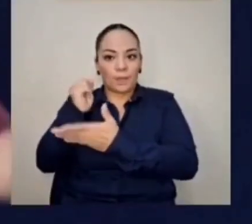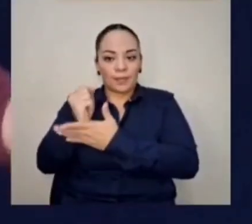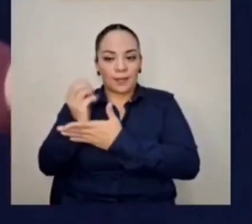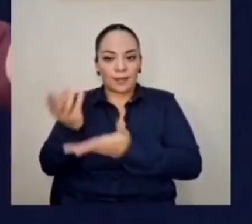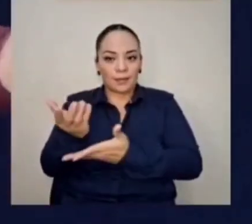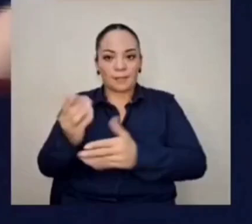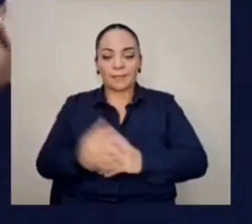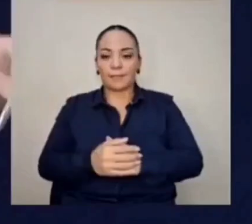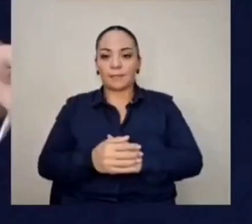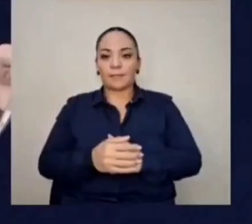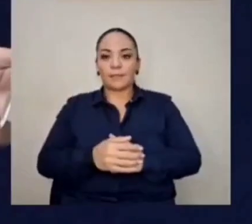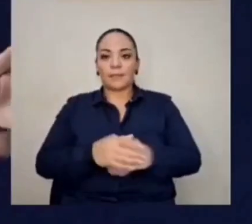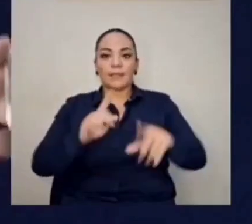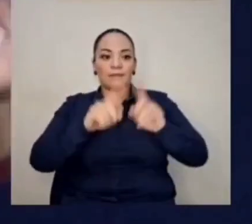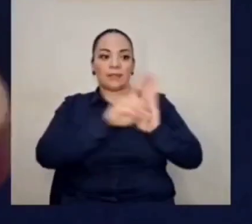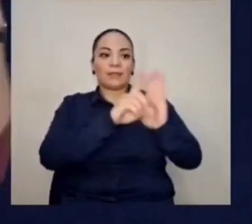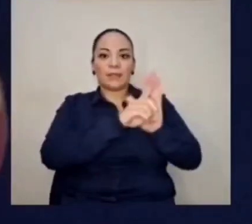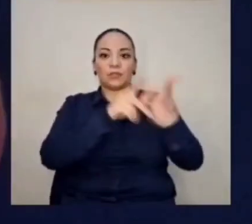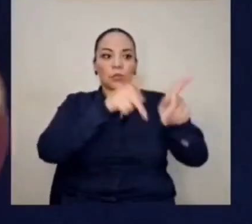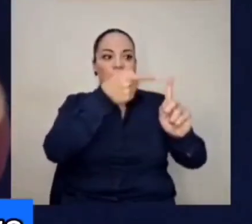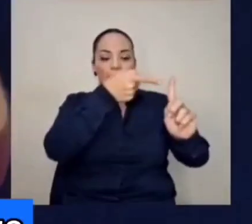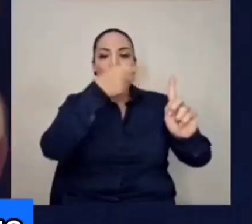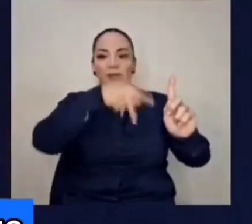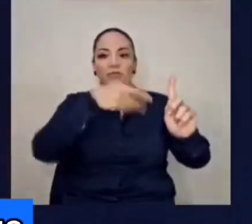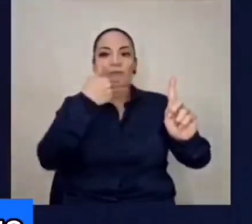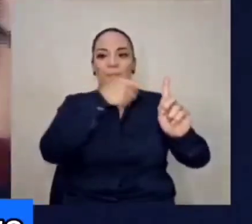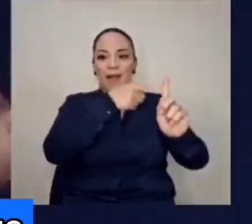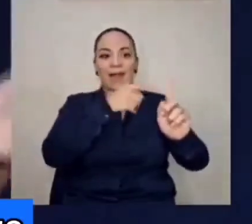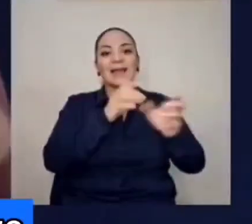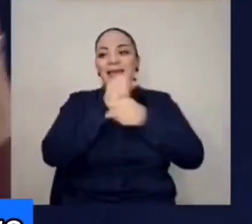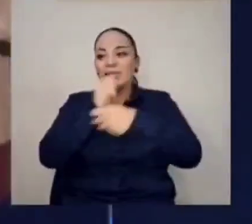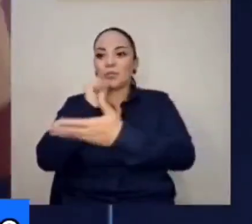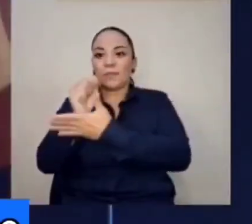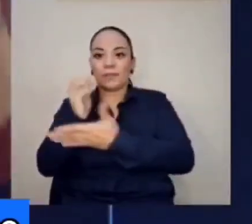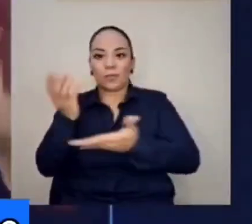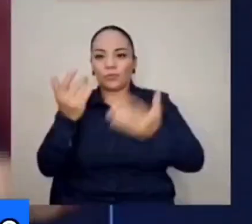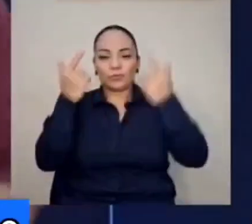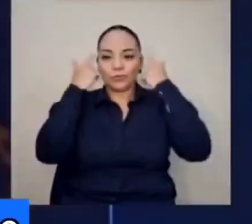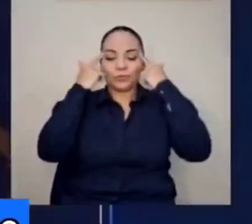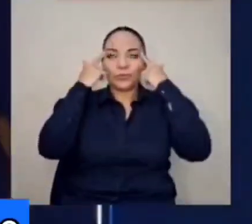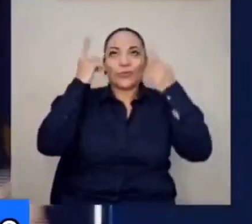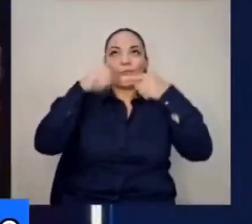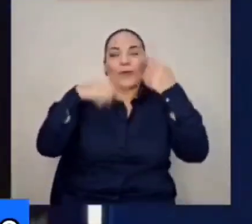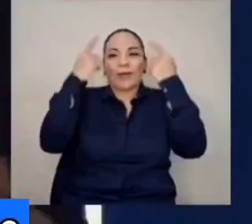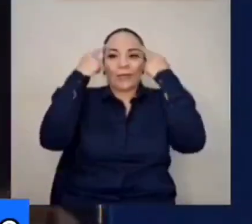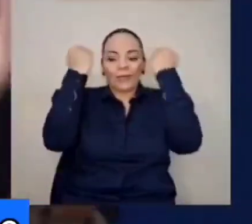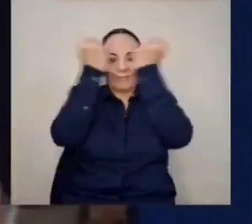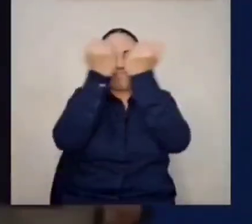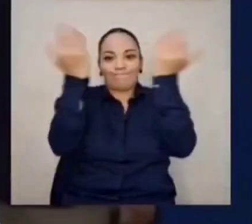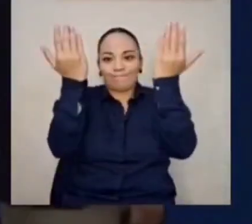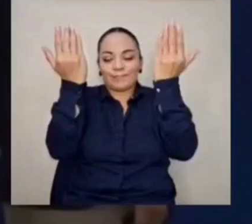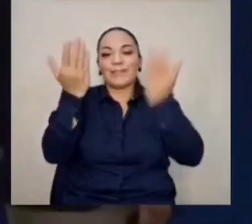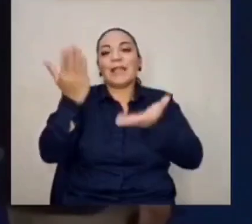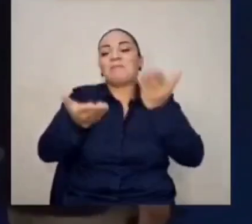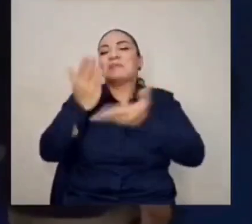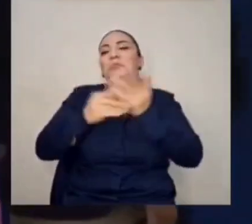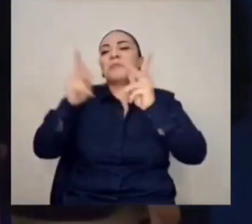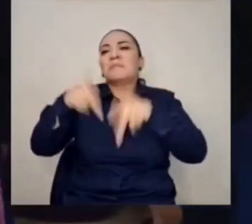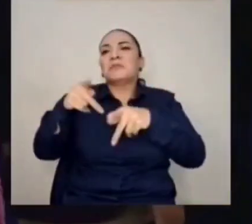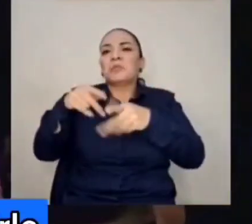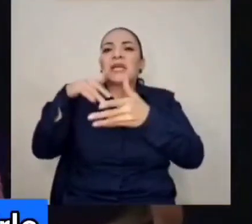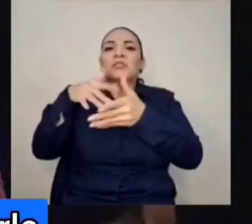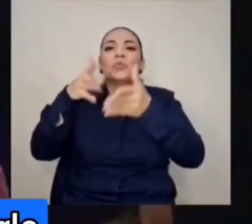al derecho del violador y asesino. Es decir, a mí no me cabe en la cabeza, probablemente a alguien, a un estudioso